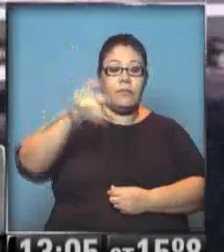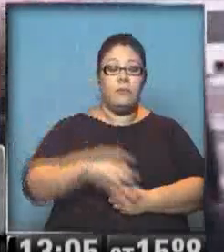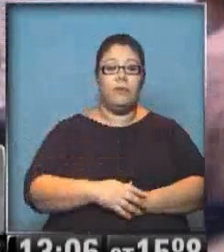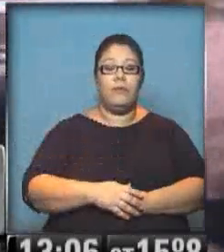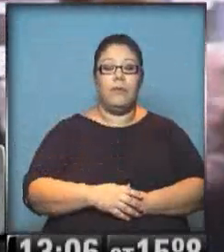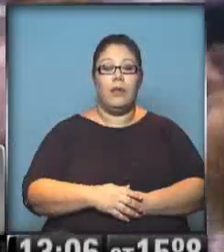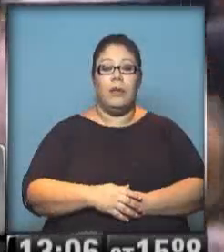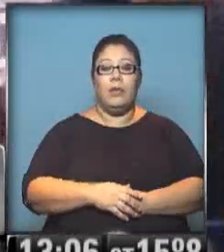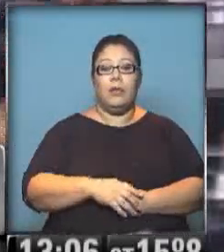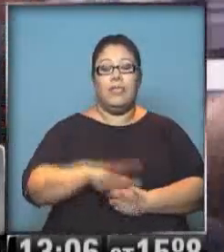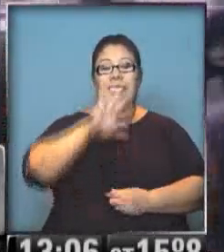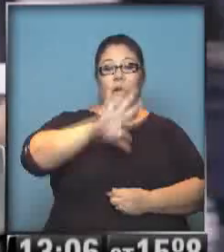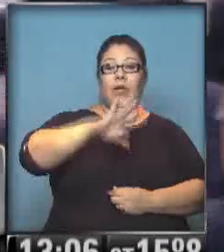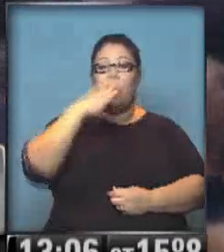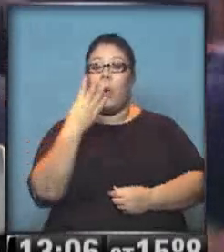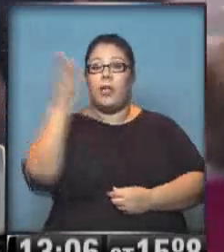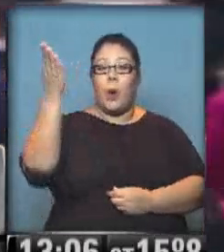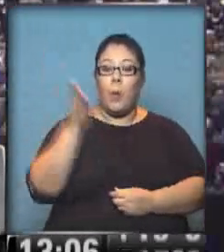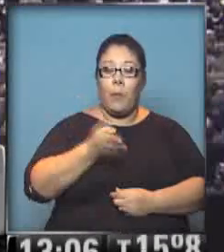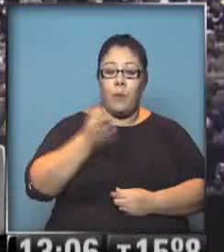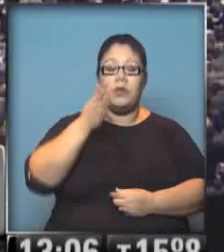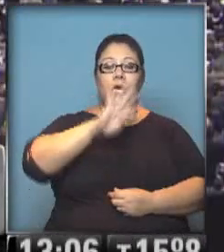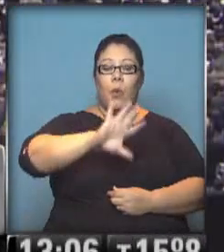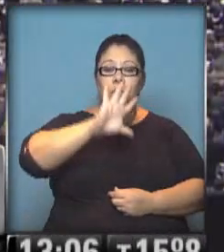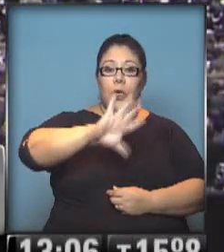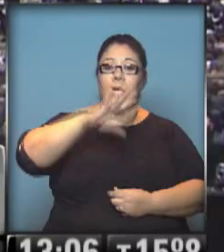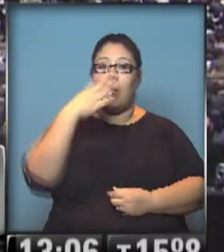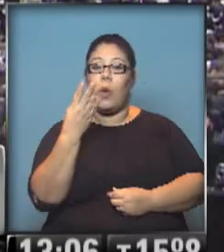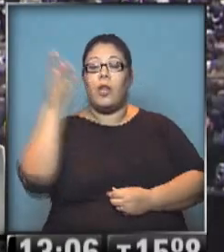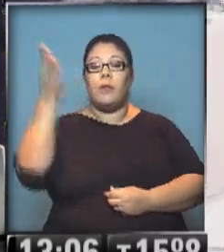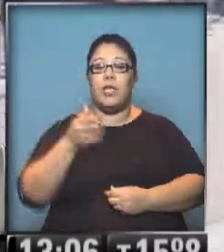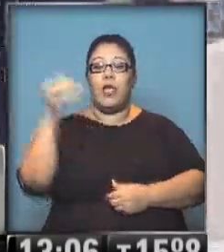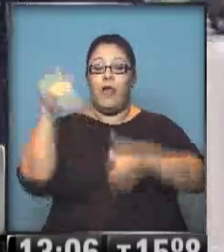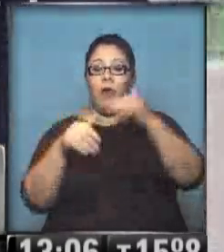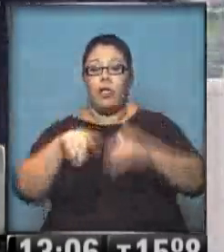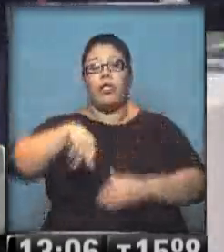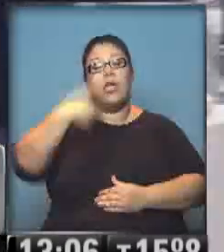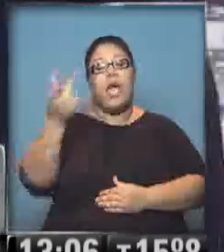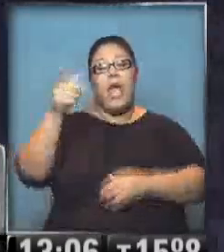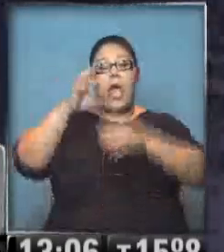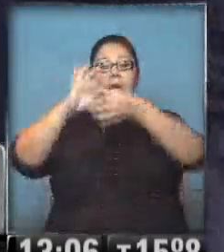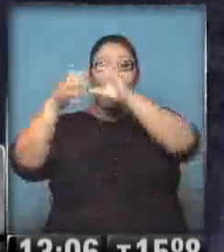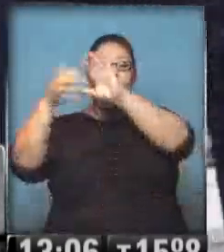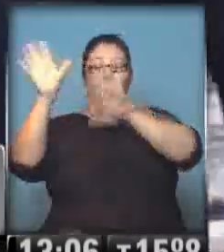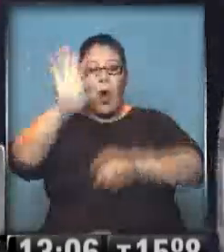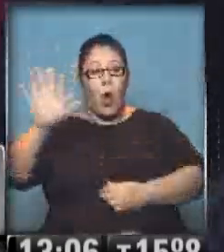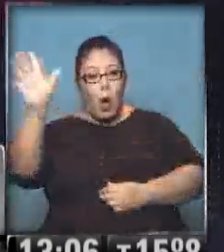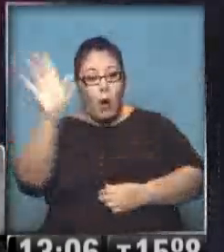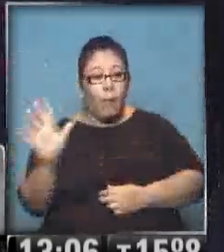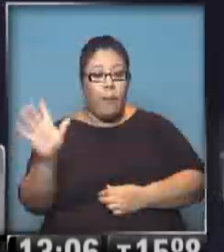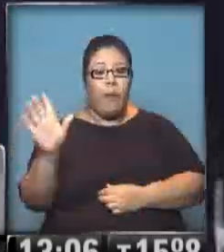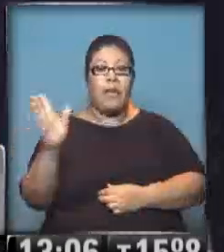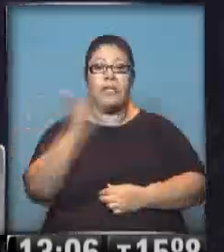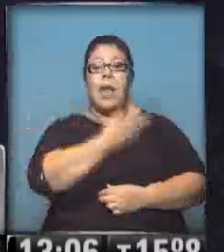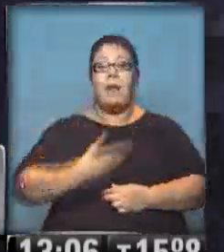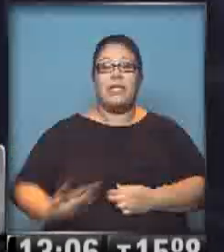orden de los 54 votos, Europa 53, Europa se ha bajado ayer luego de lo que fue la contundente decisión del presidente de la